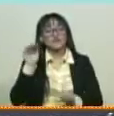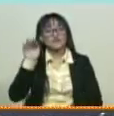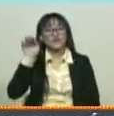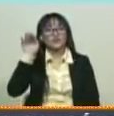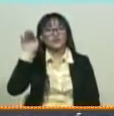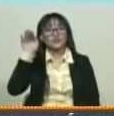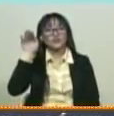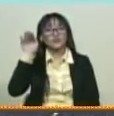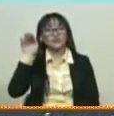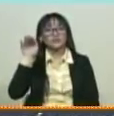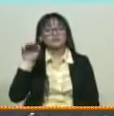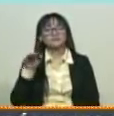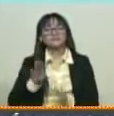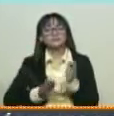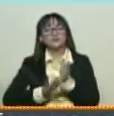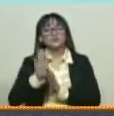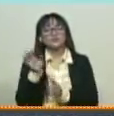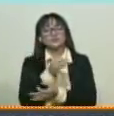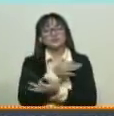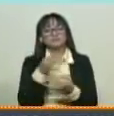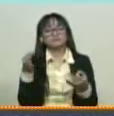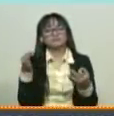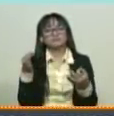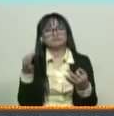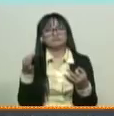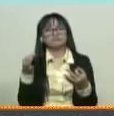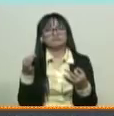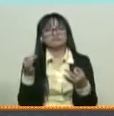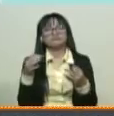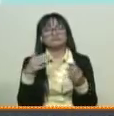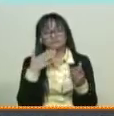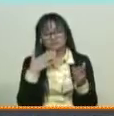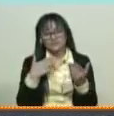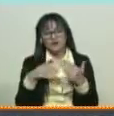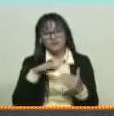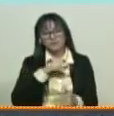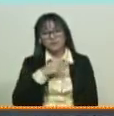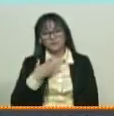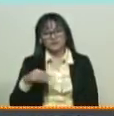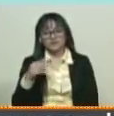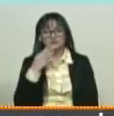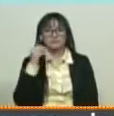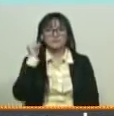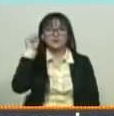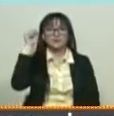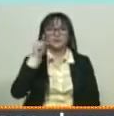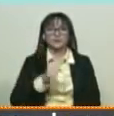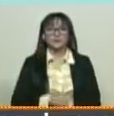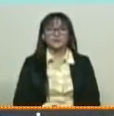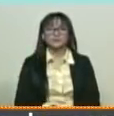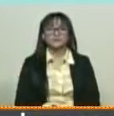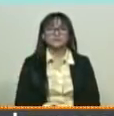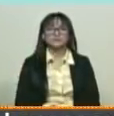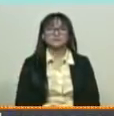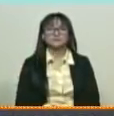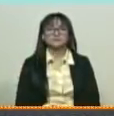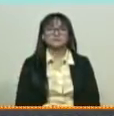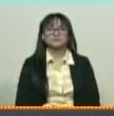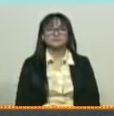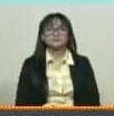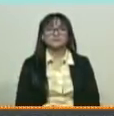futuro, para el progreso y para la prosperidad que encarna nuestro candidato, el presidente Nicolás Maduro